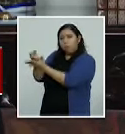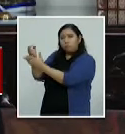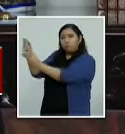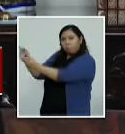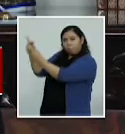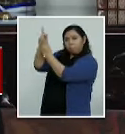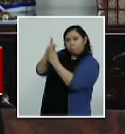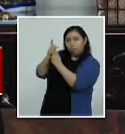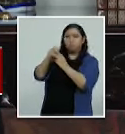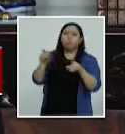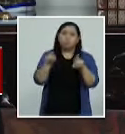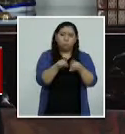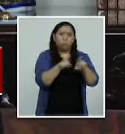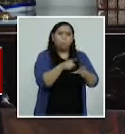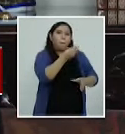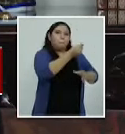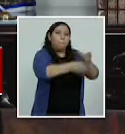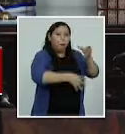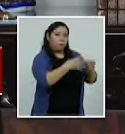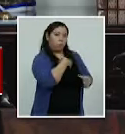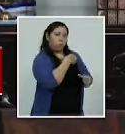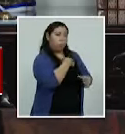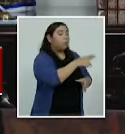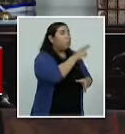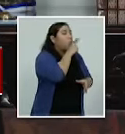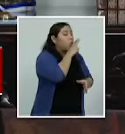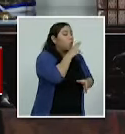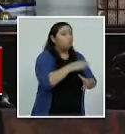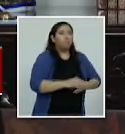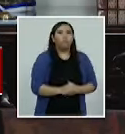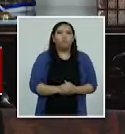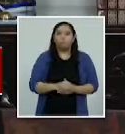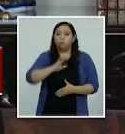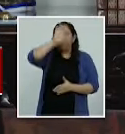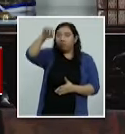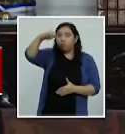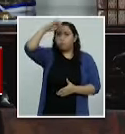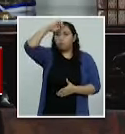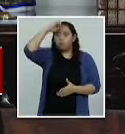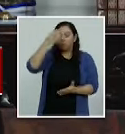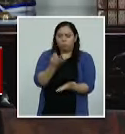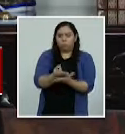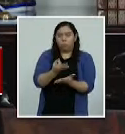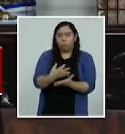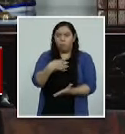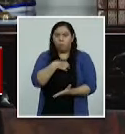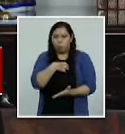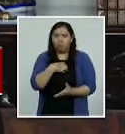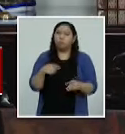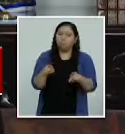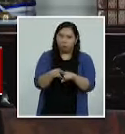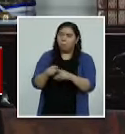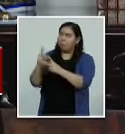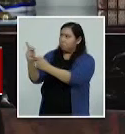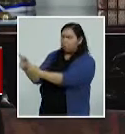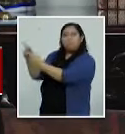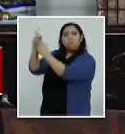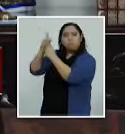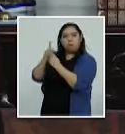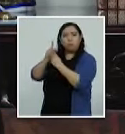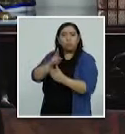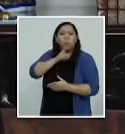recursos frescos, tanto propios del Estado como créditos de los cuales somos objeto por el buen manejo